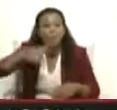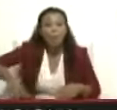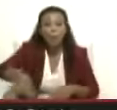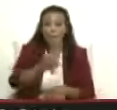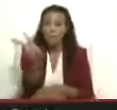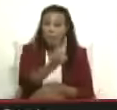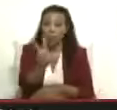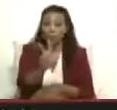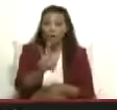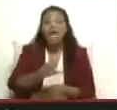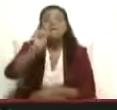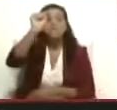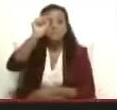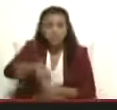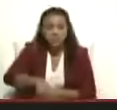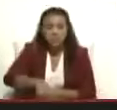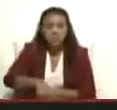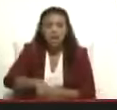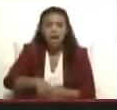Venezuela: sí,